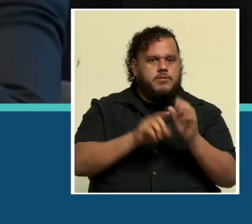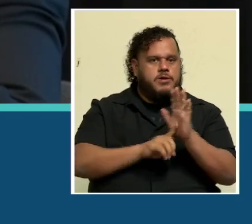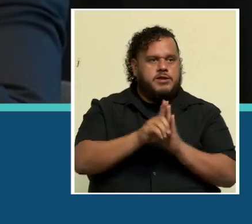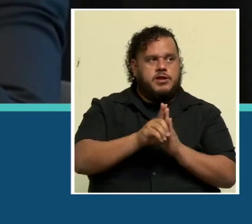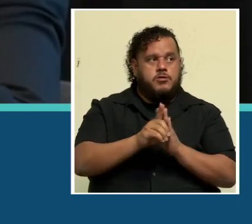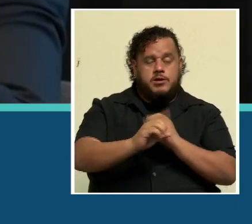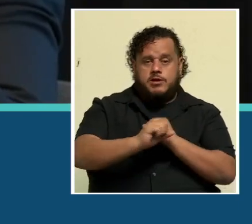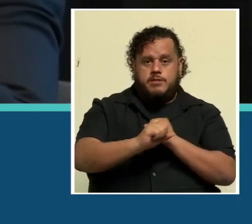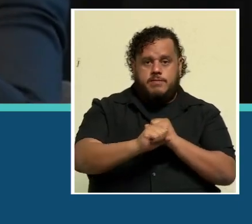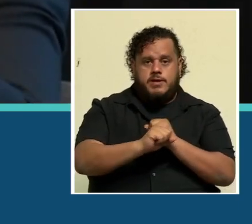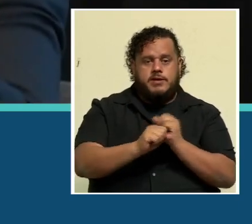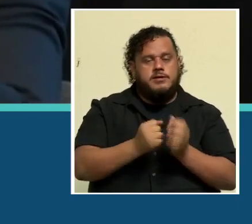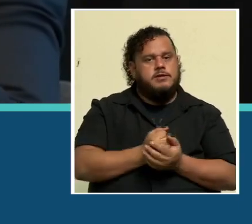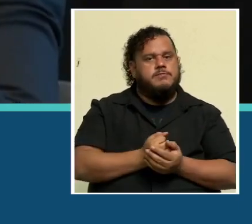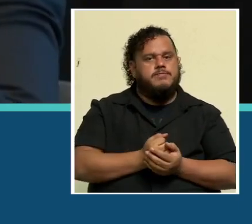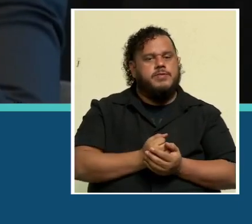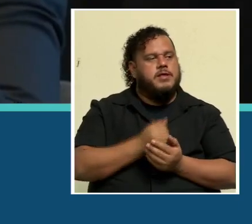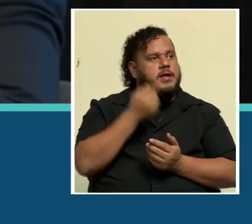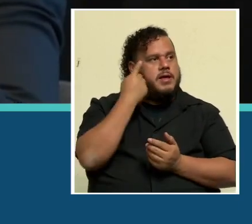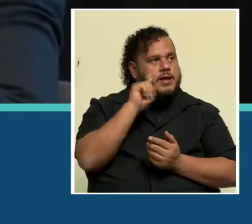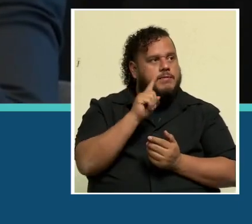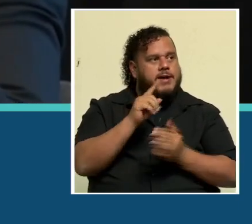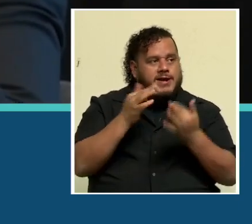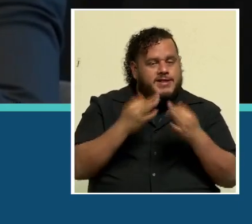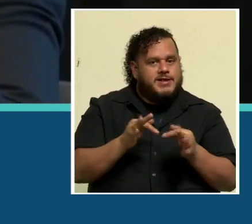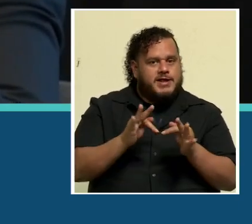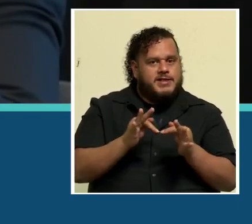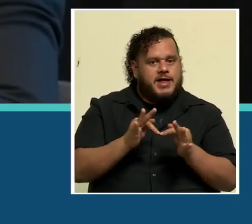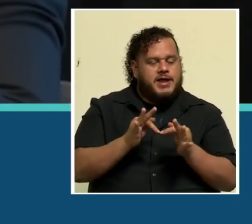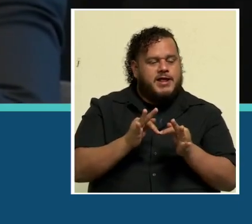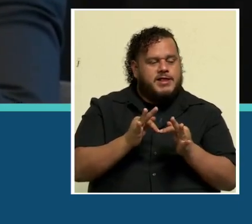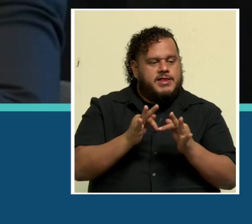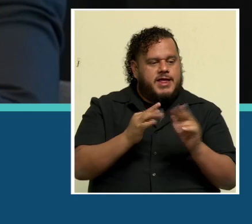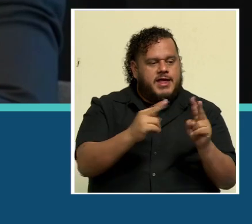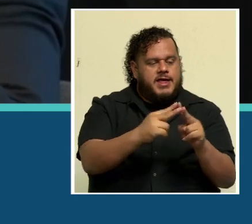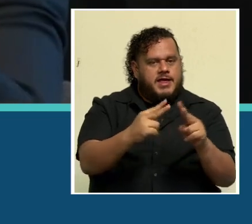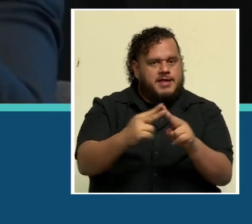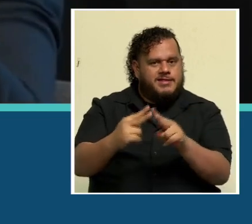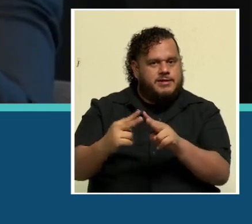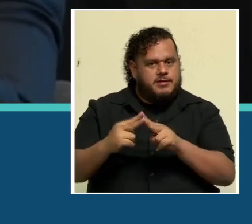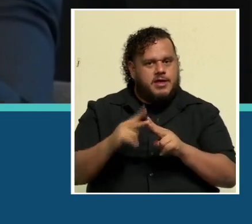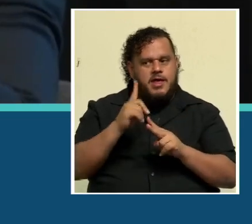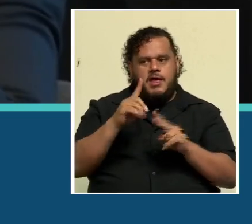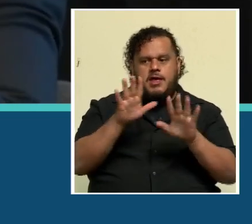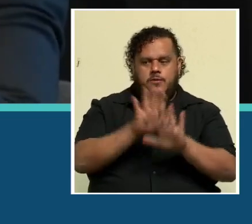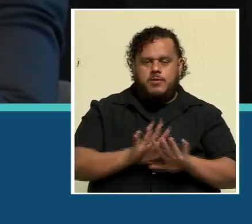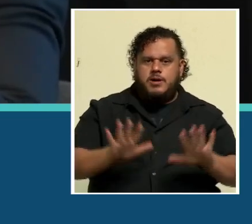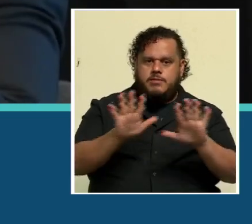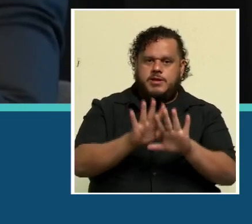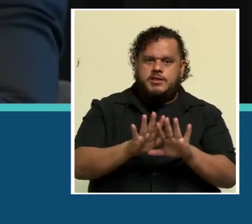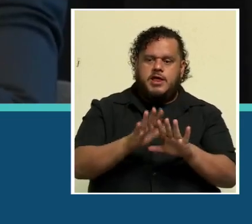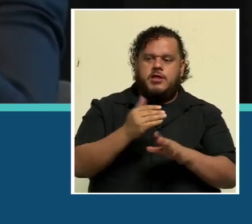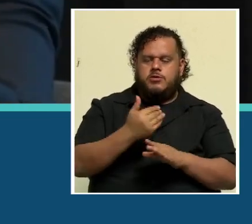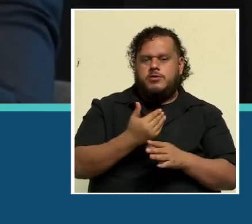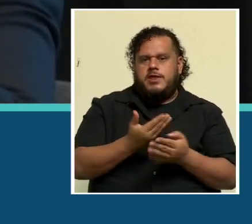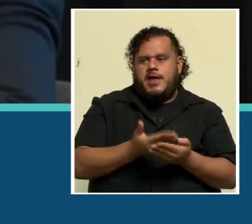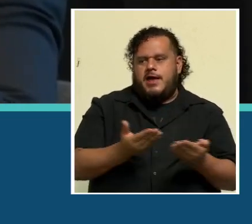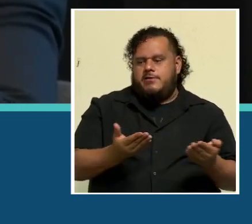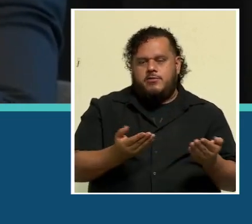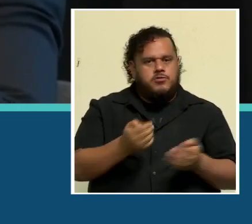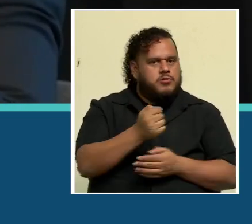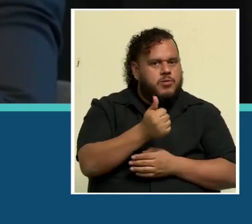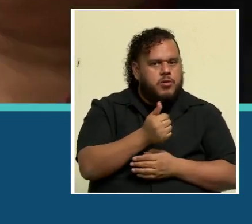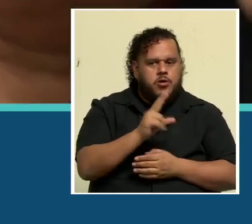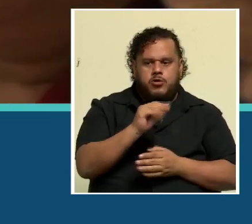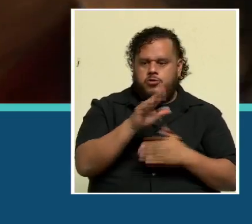campañas para tratar de darse a conocer en un panorama en el que hay recursos escasos. Por ejemplo, no